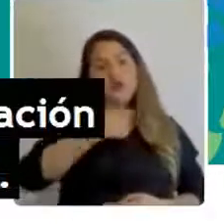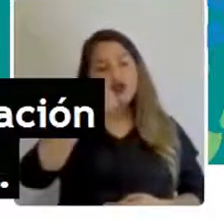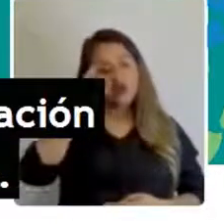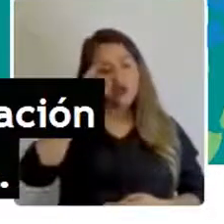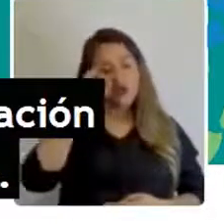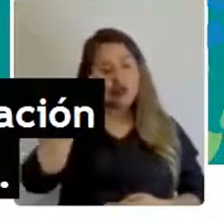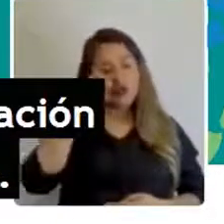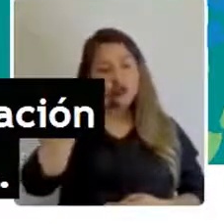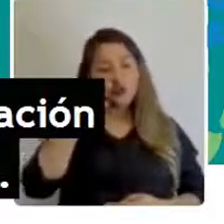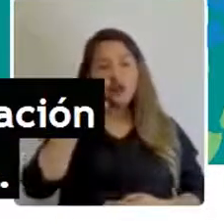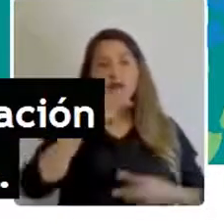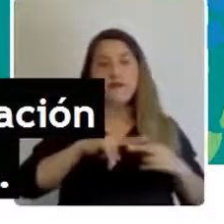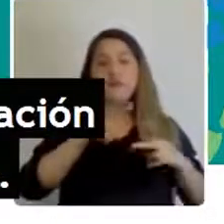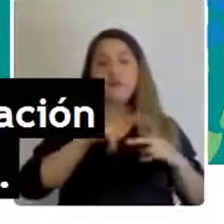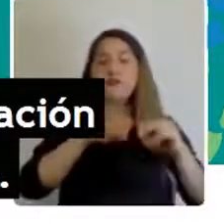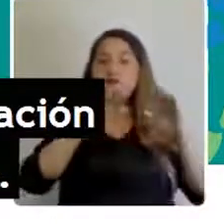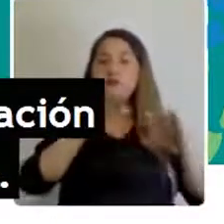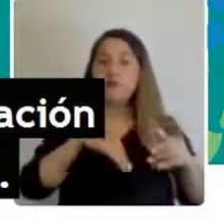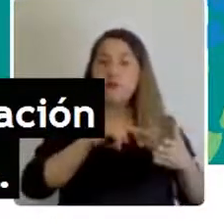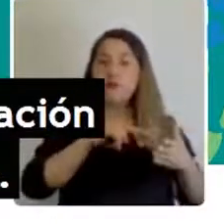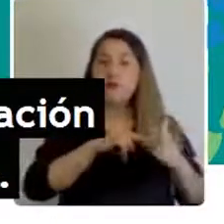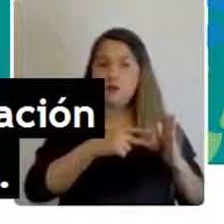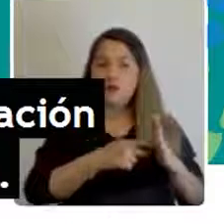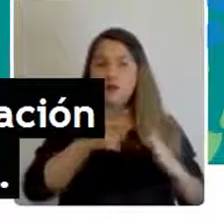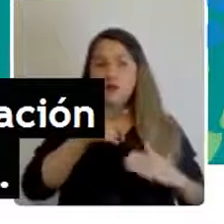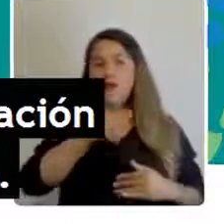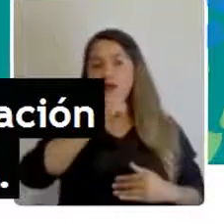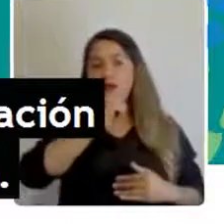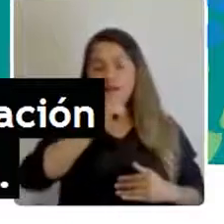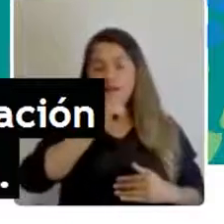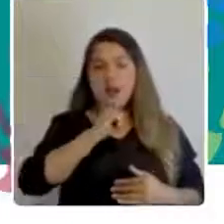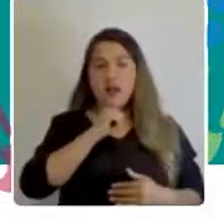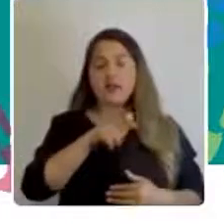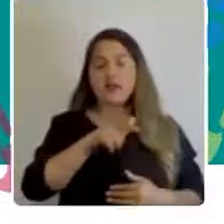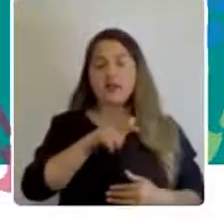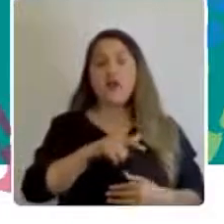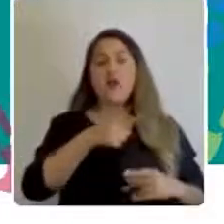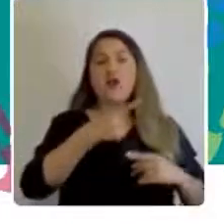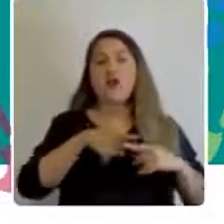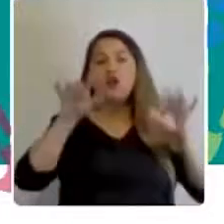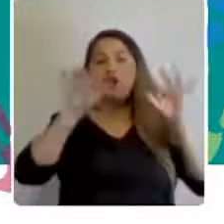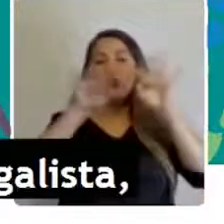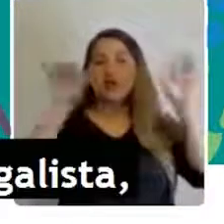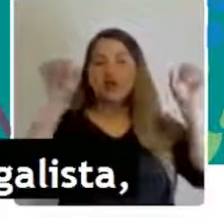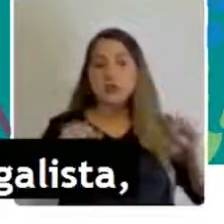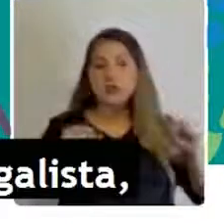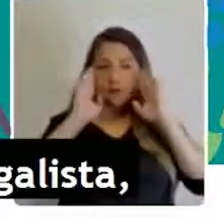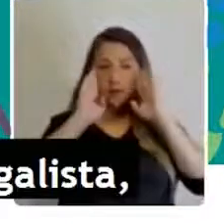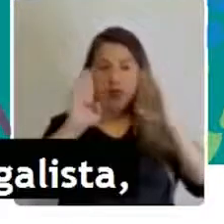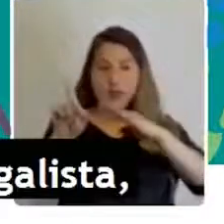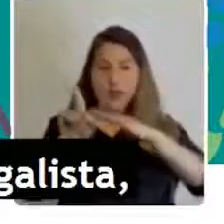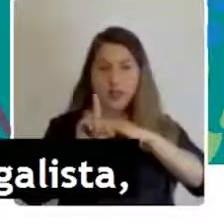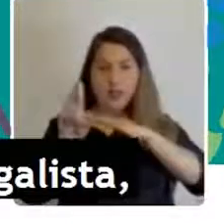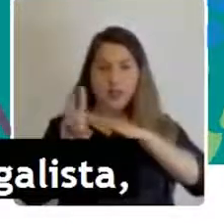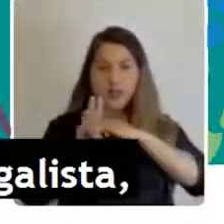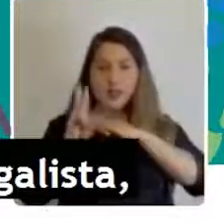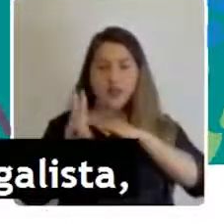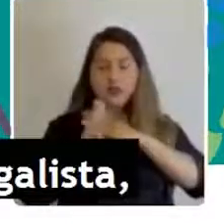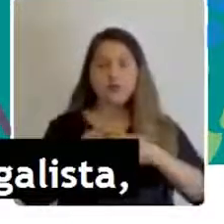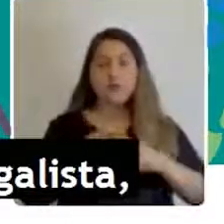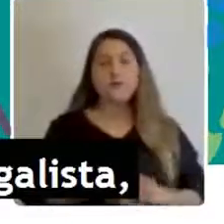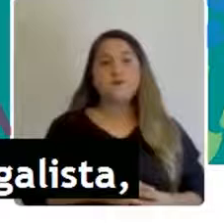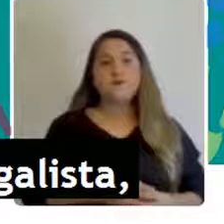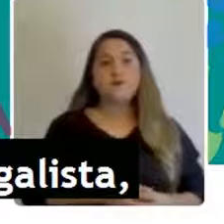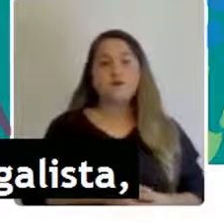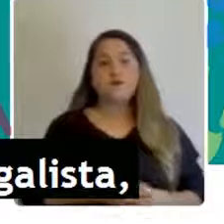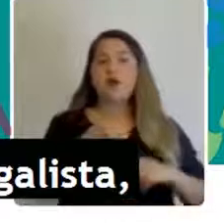problemas probablemente, que es la falta de articulación con otros sistemas de atención. Por otra parte,